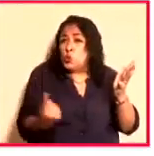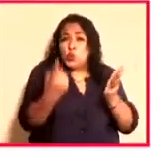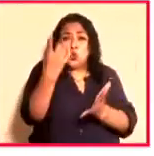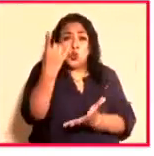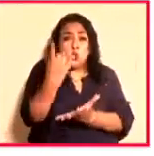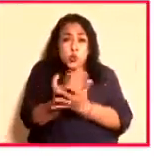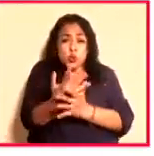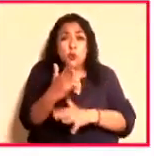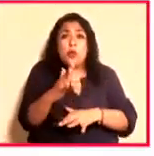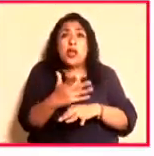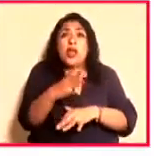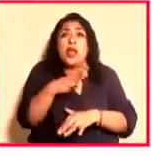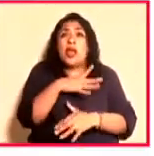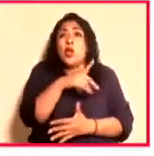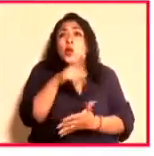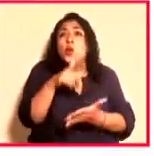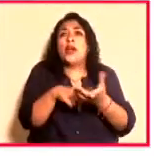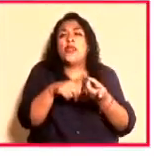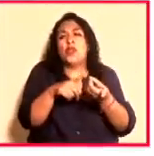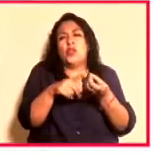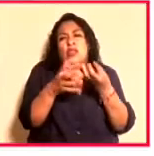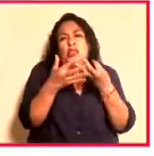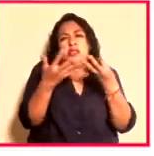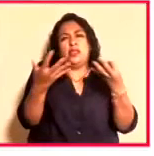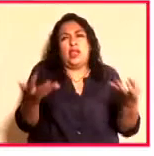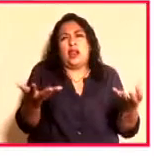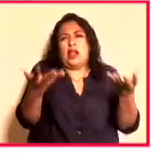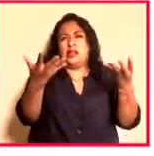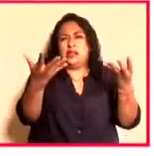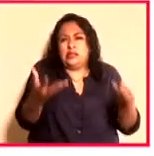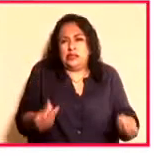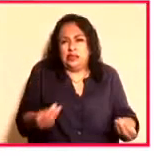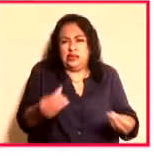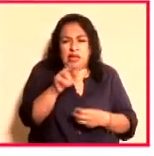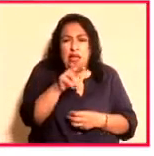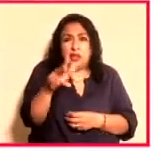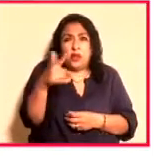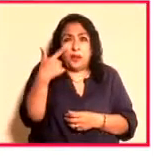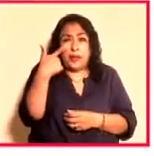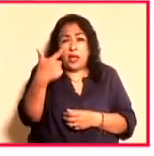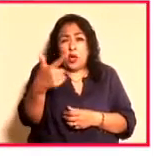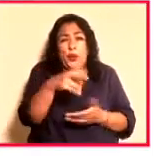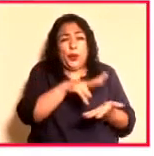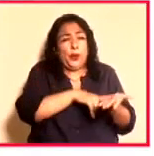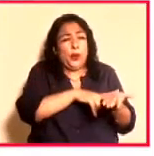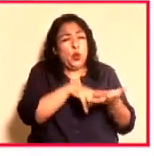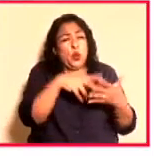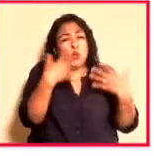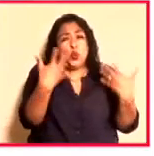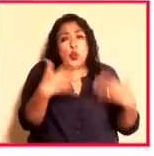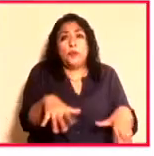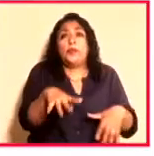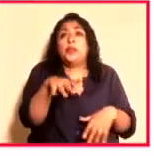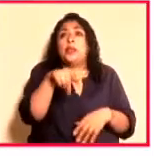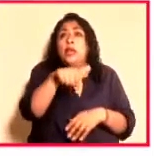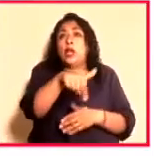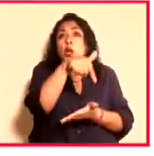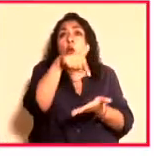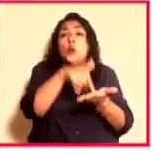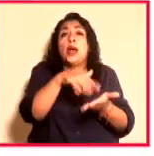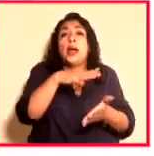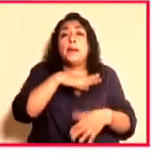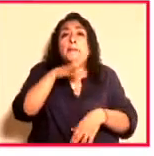está justamente en un terreno árido y brilla por su verdor. Estamos hablando de que en este espacio hay más